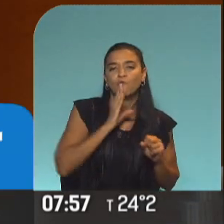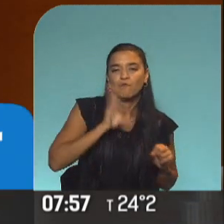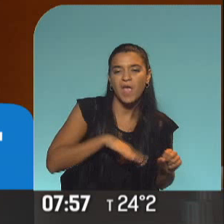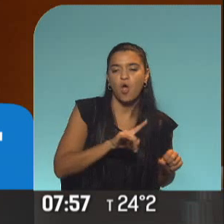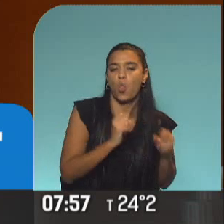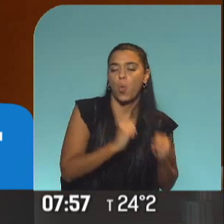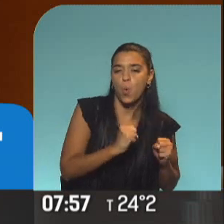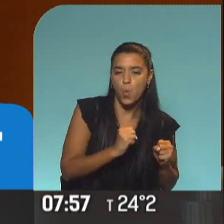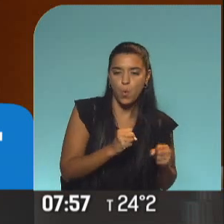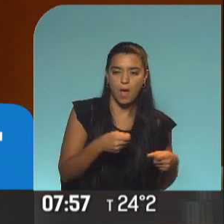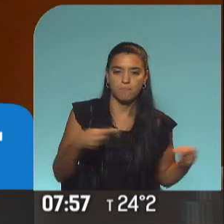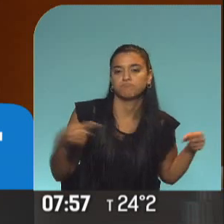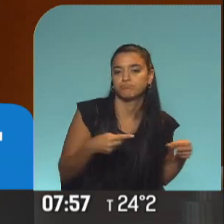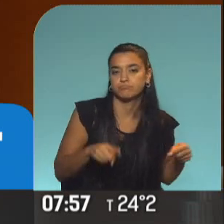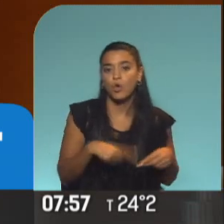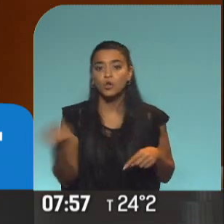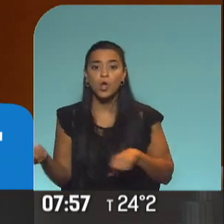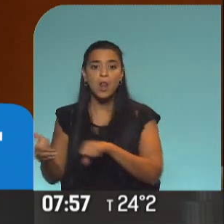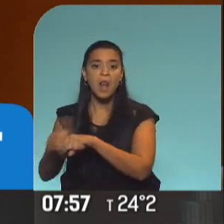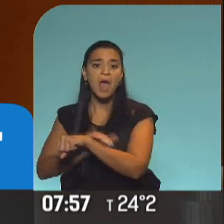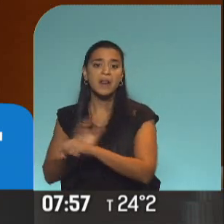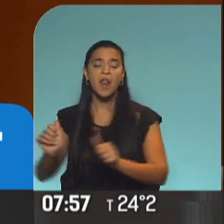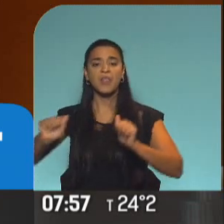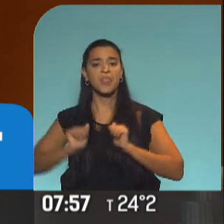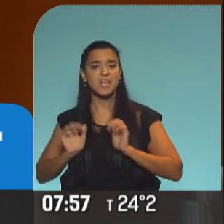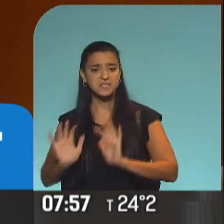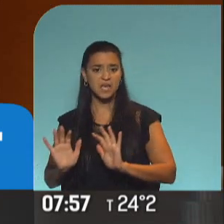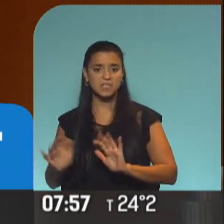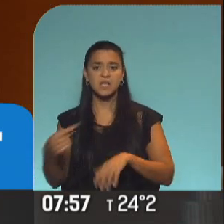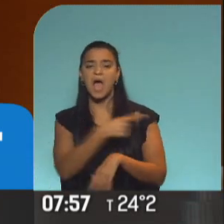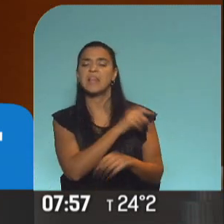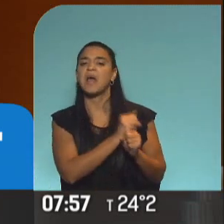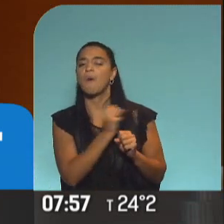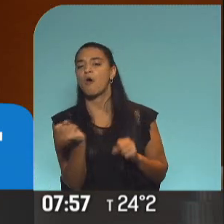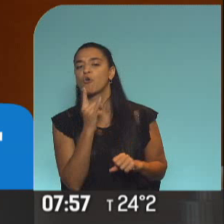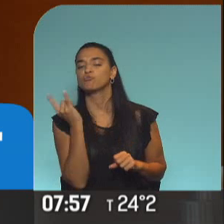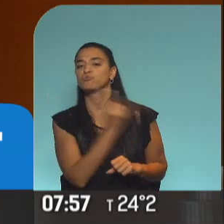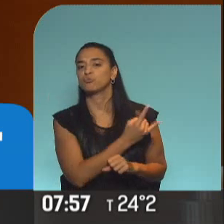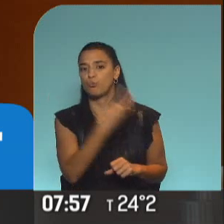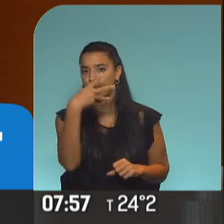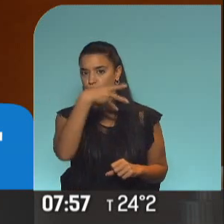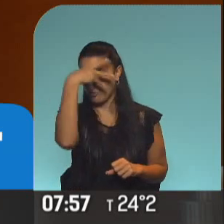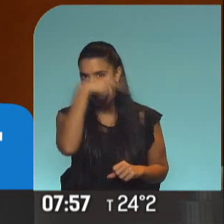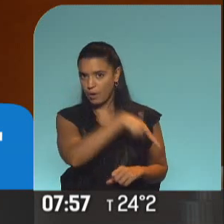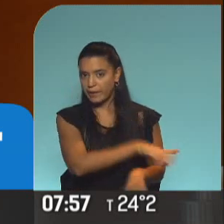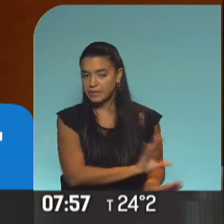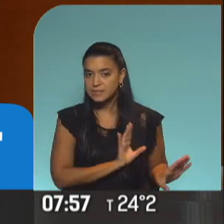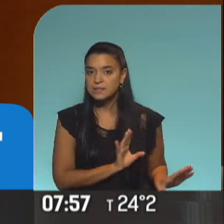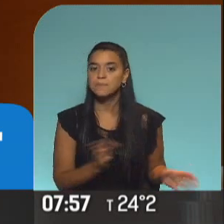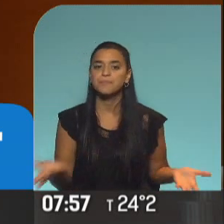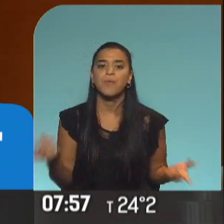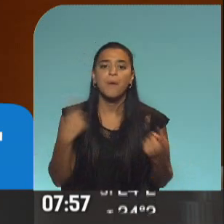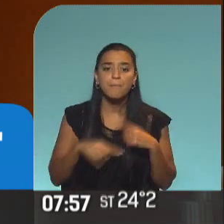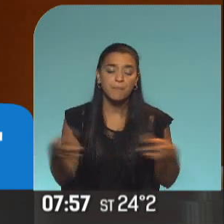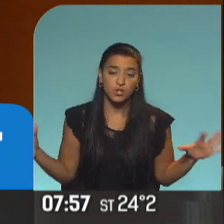más dura, o la que confronta, y Larreta que descansa precisamente en ese trabajo que llevan a cabo los duros de Juntos por el Cambio. Digo, al final del